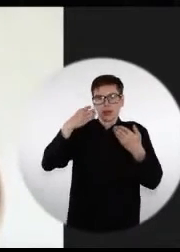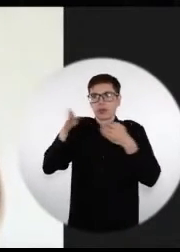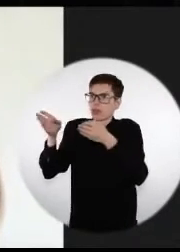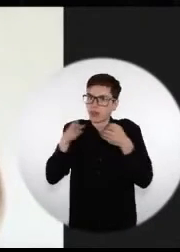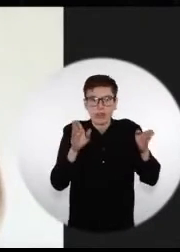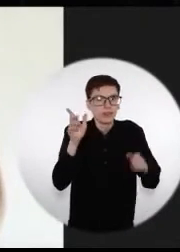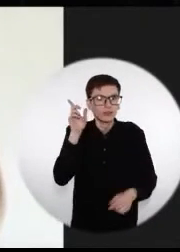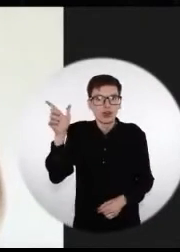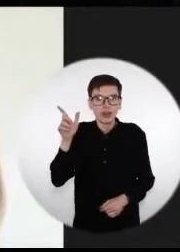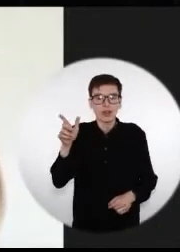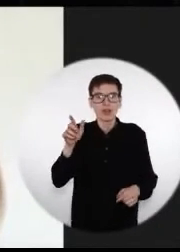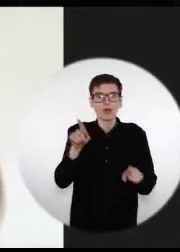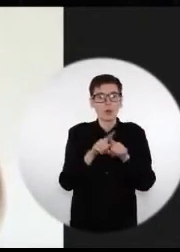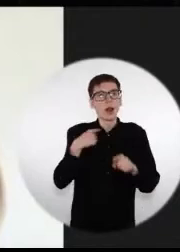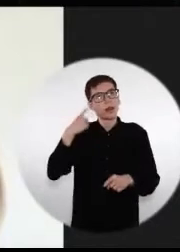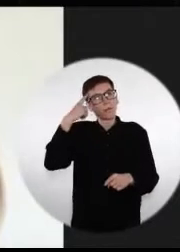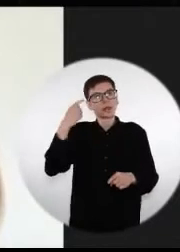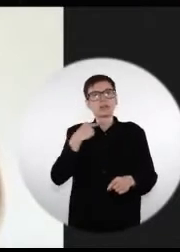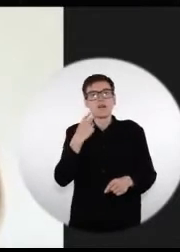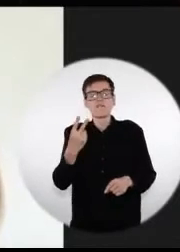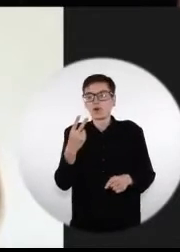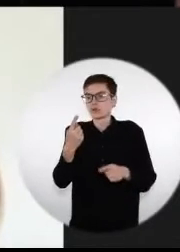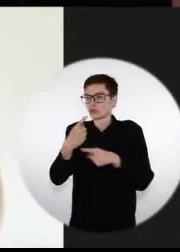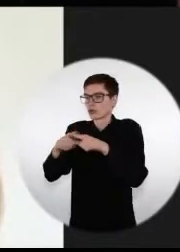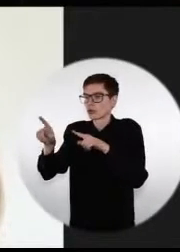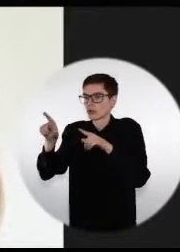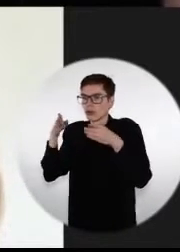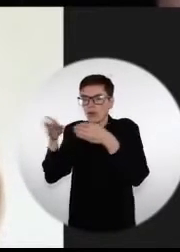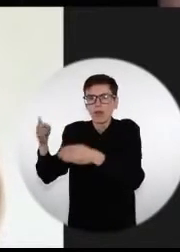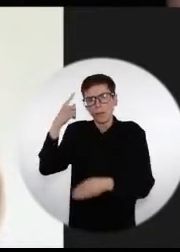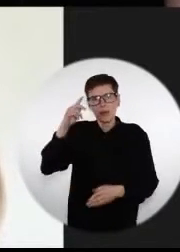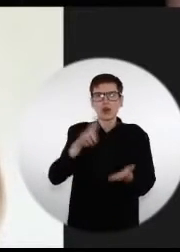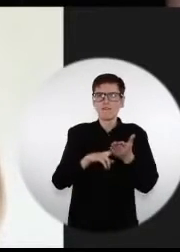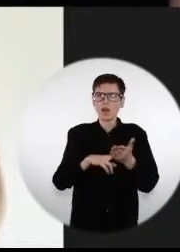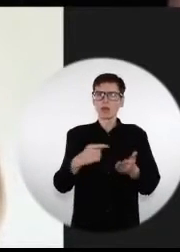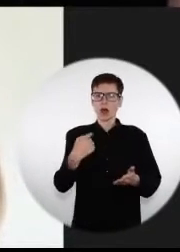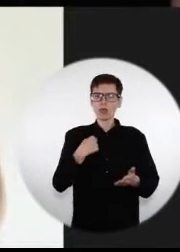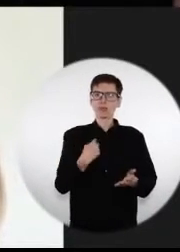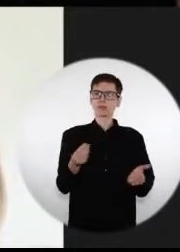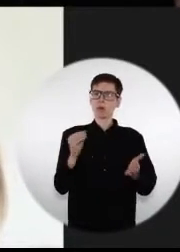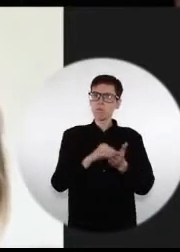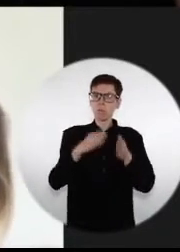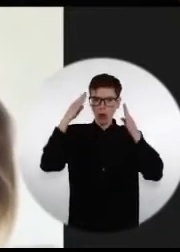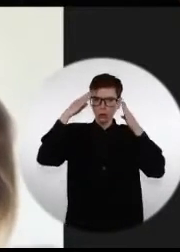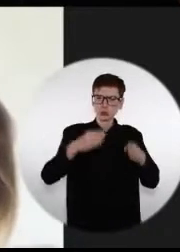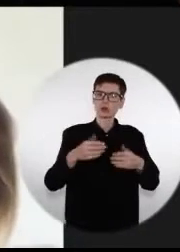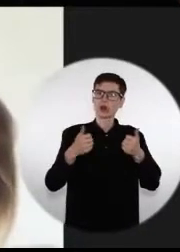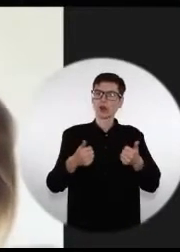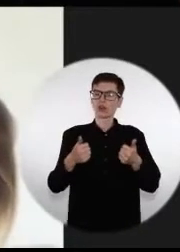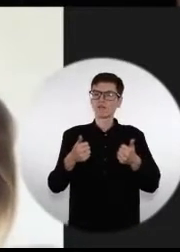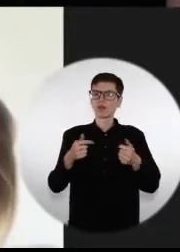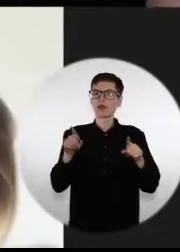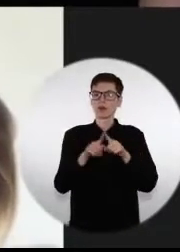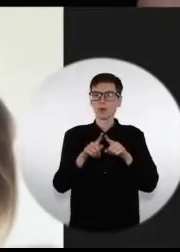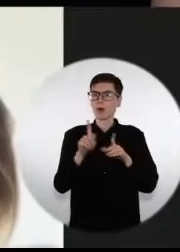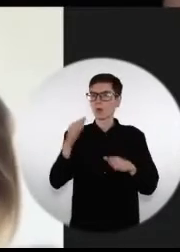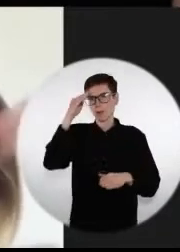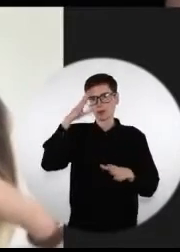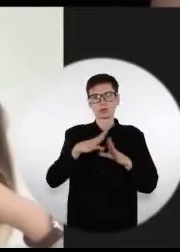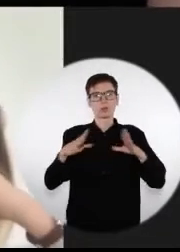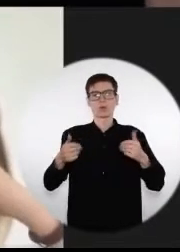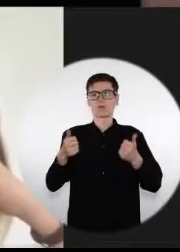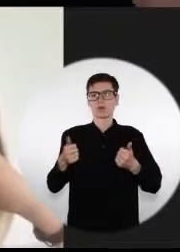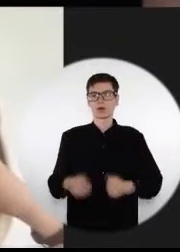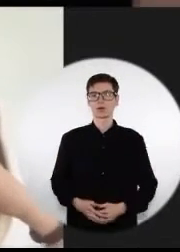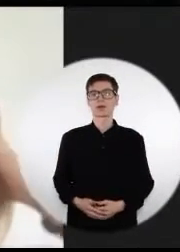en el fondo me puede meter yo sé que no voy a poder concentrar porque yo soy muy pegado con los sonidos en el fondo y las inflexiones de la voz me